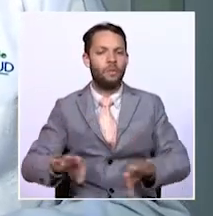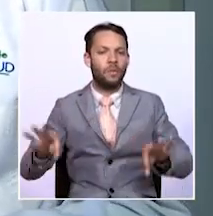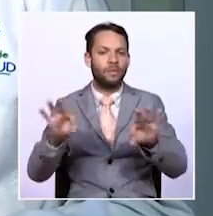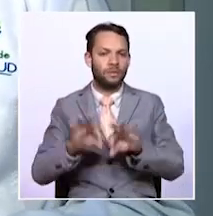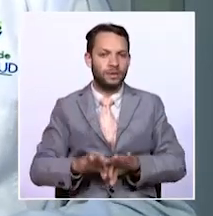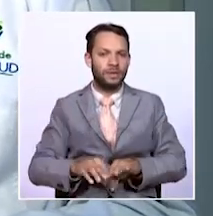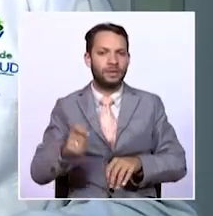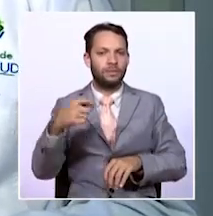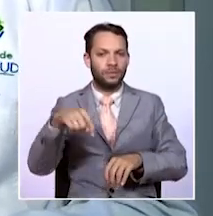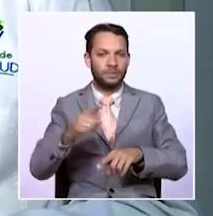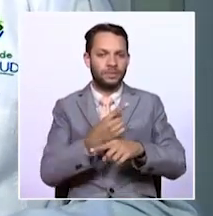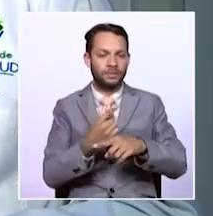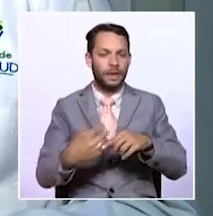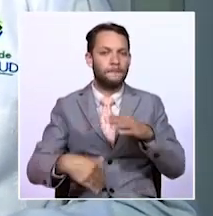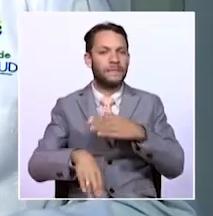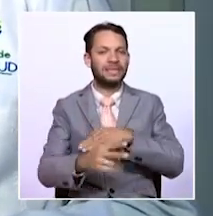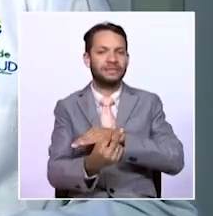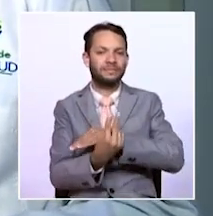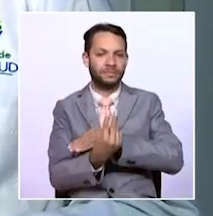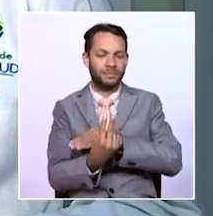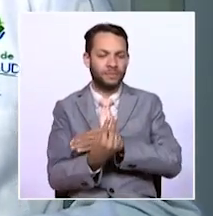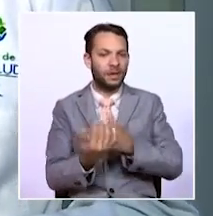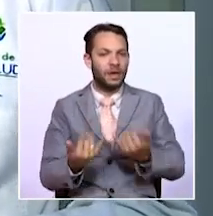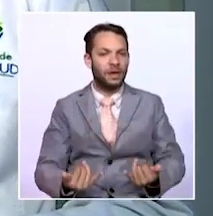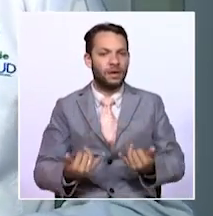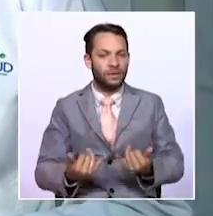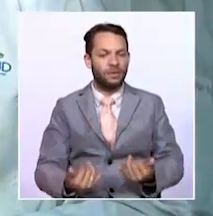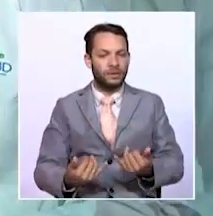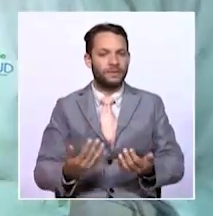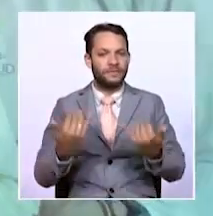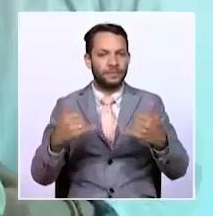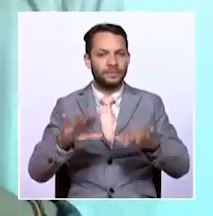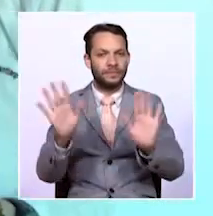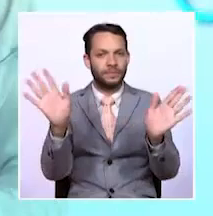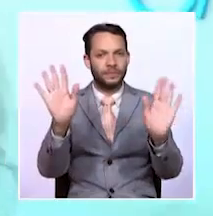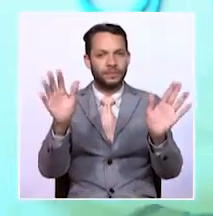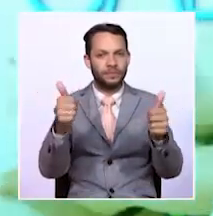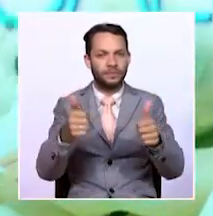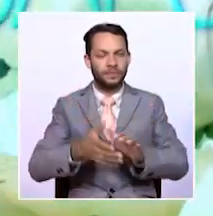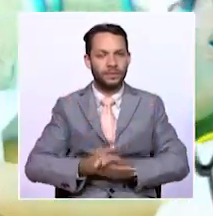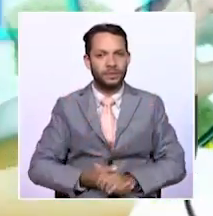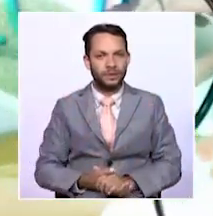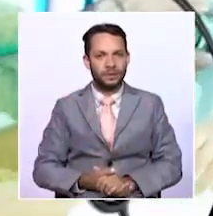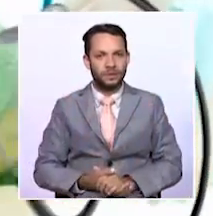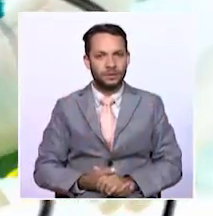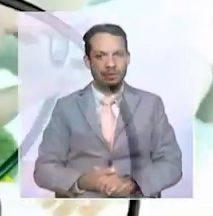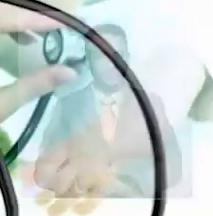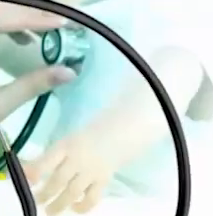edición de nuestro programa. Para mí fue un placer acompañarlos en esta oportunidad.